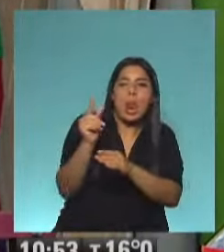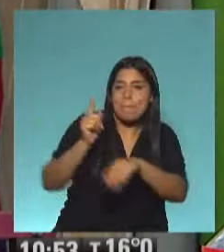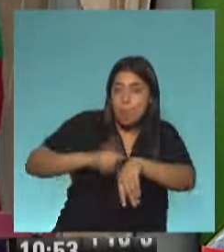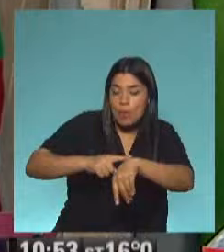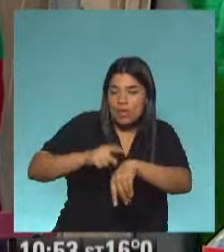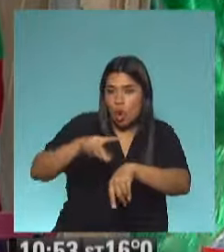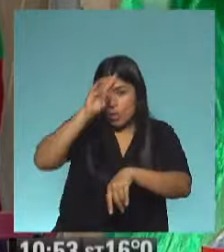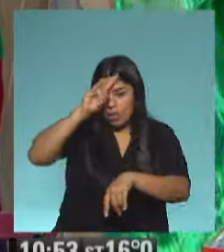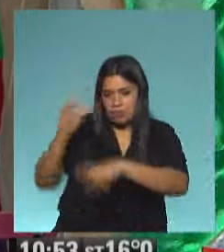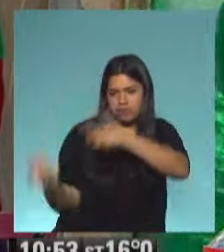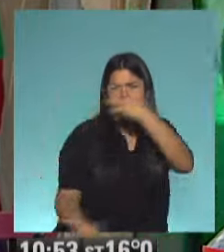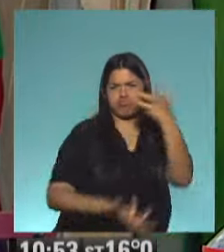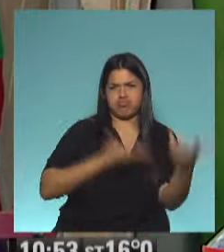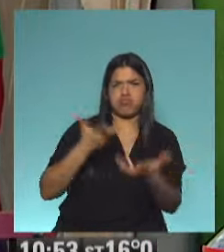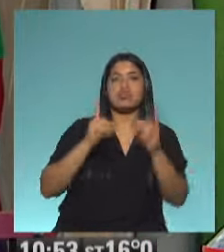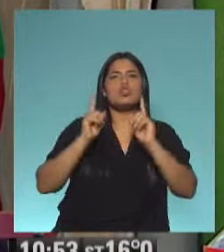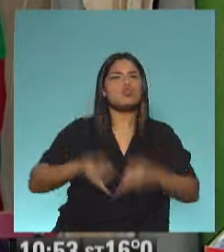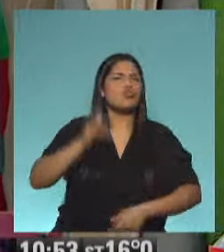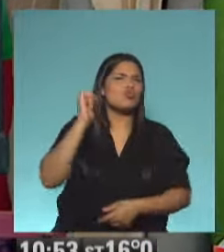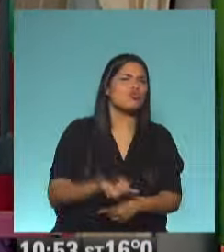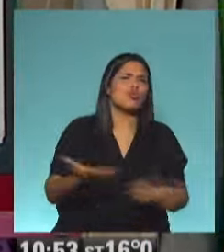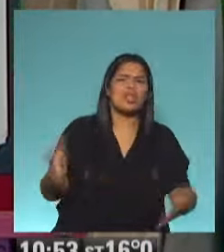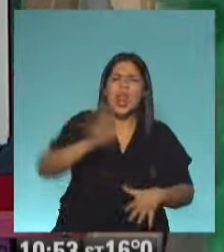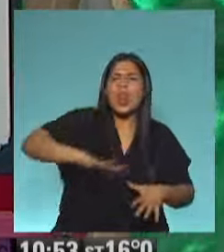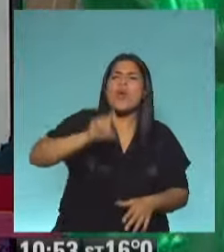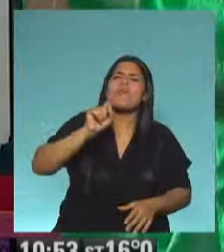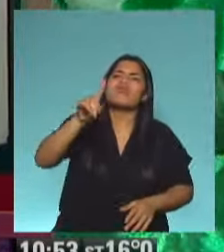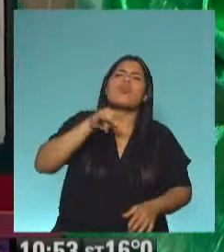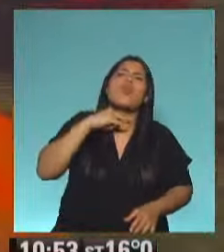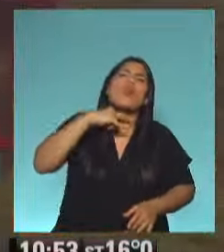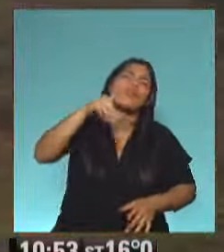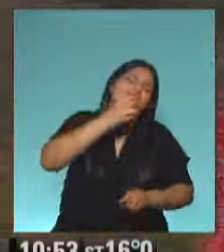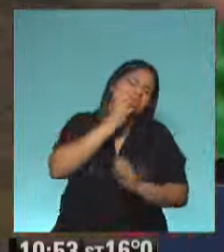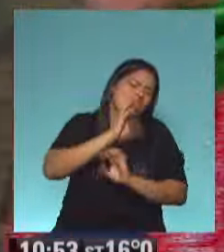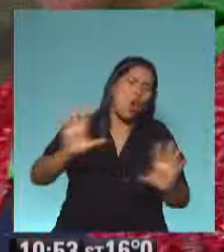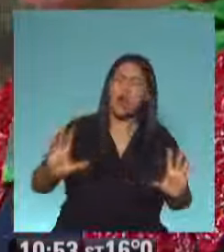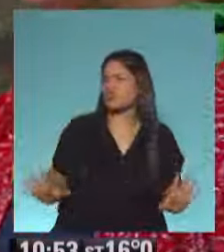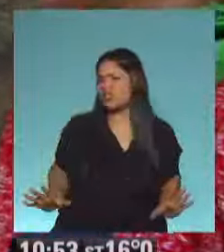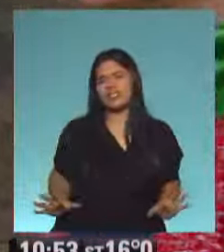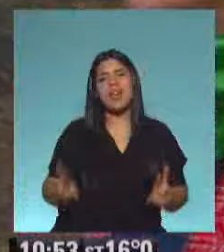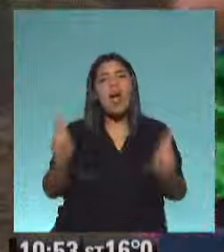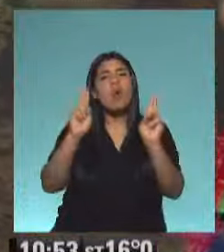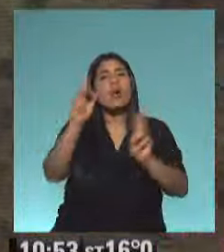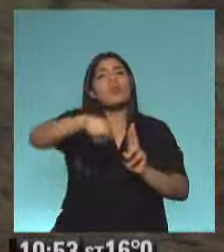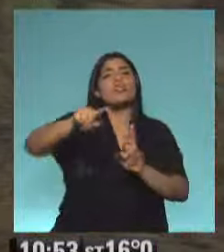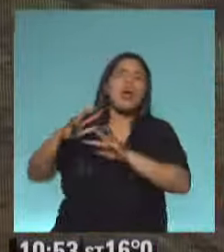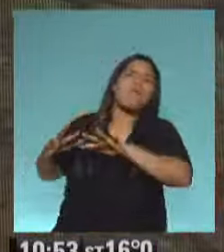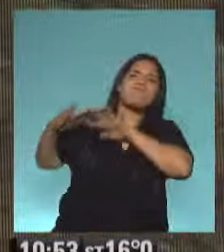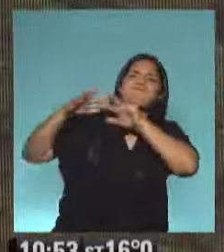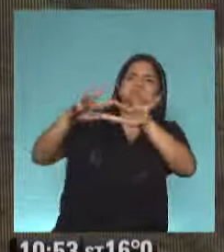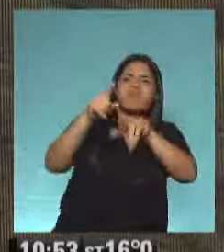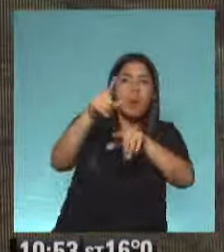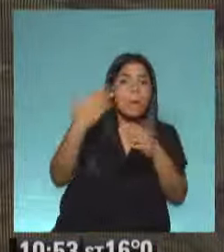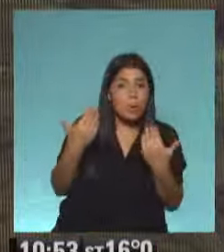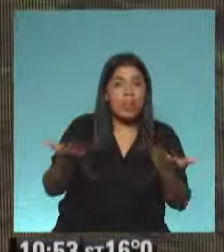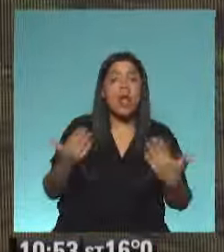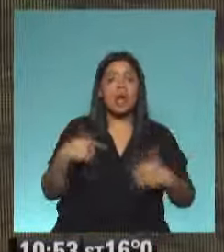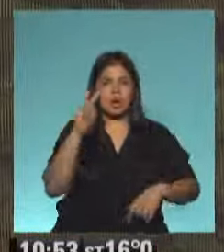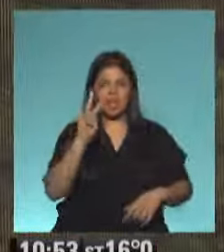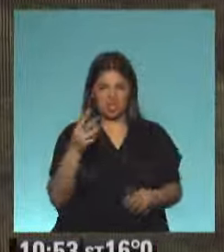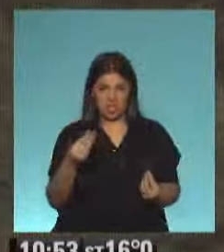la garganta del diablo, la quebrada de Humahuaca. Ojalá puedan conocer esa provincia maravillosa. ¿Quién está llegando? ¡Oh! El chatbot de la